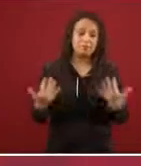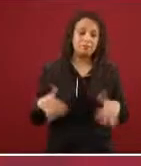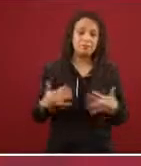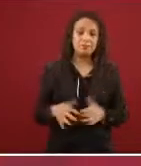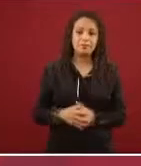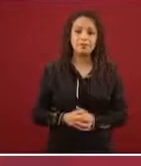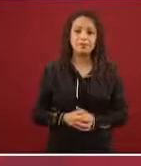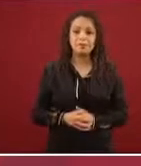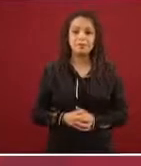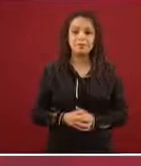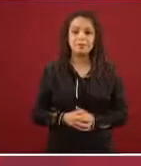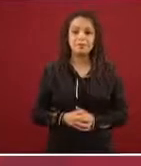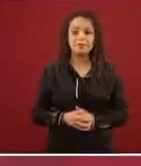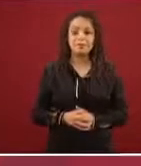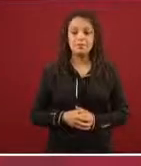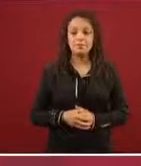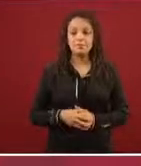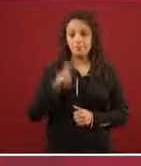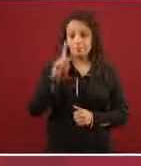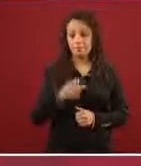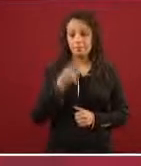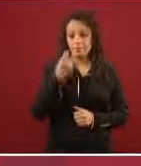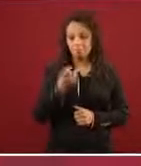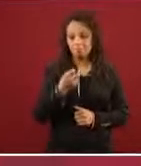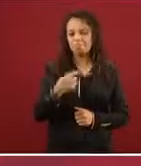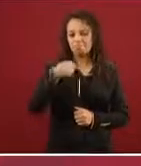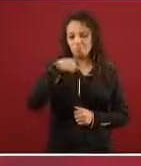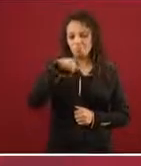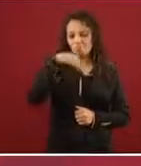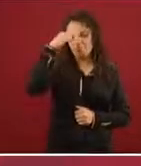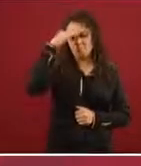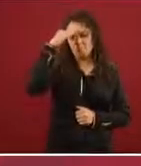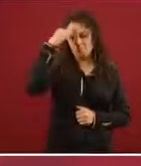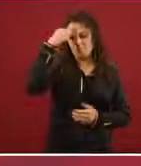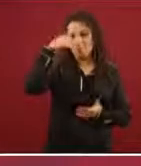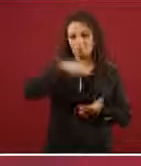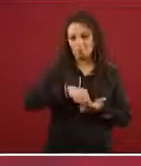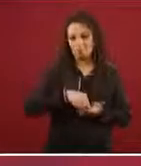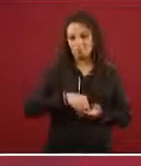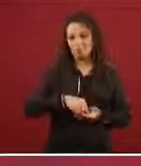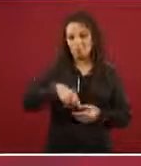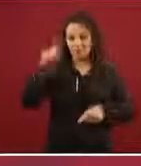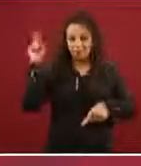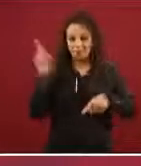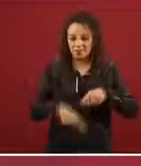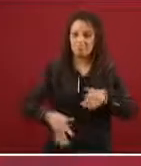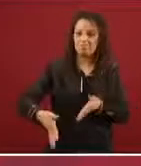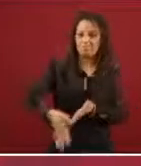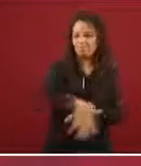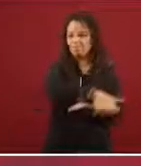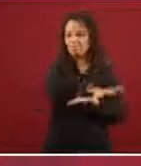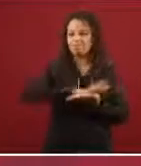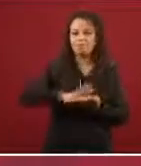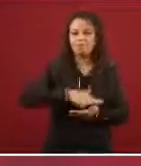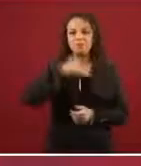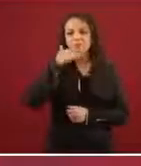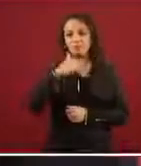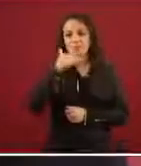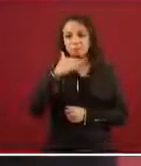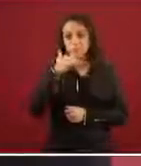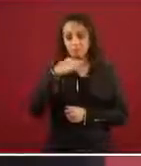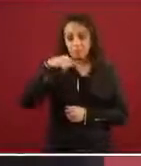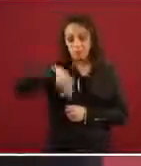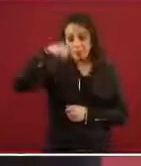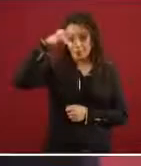Por eso estoy convencido que si acabamos con la corrupción, el país va